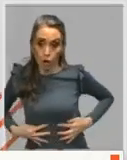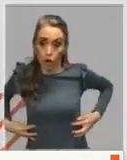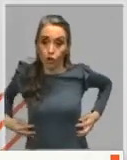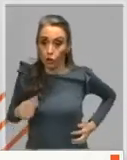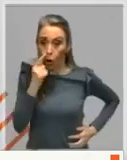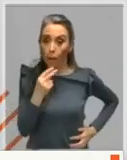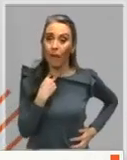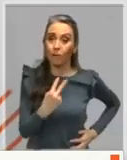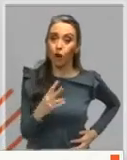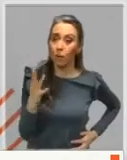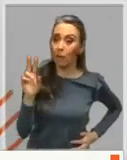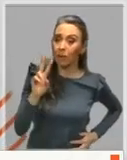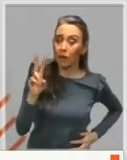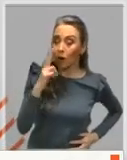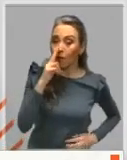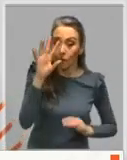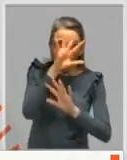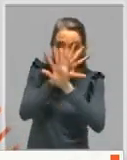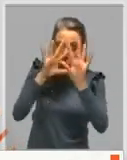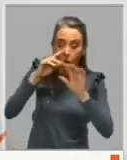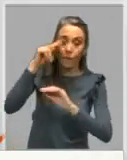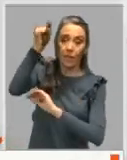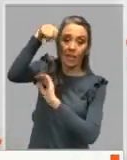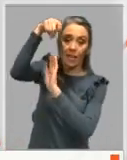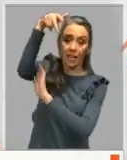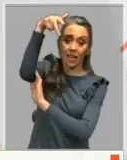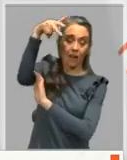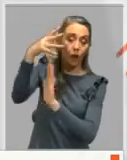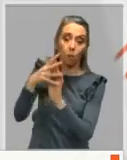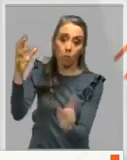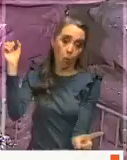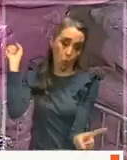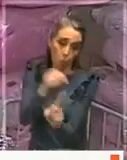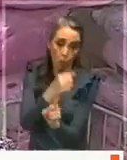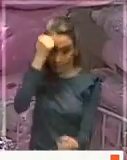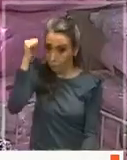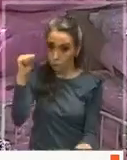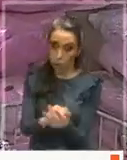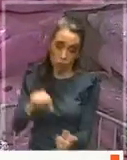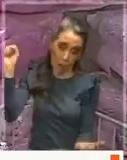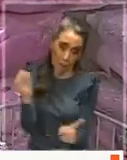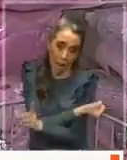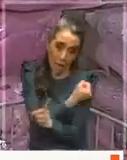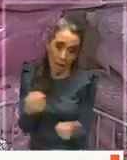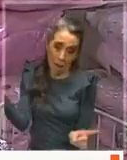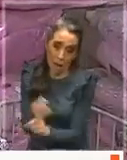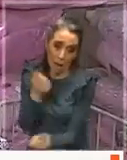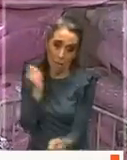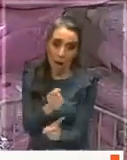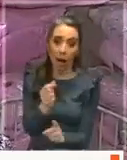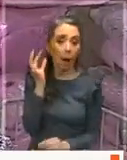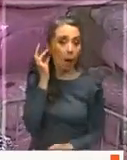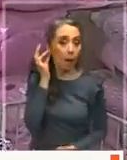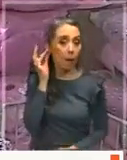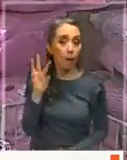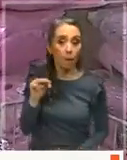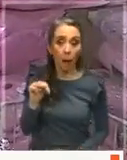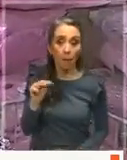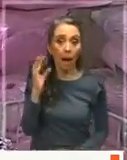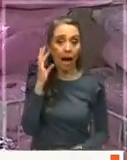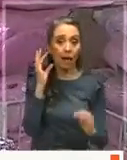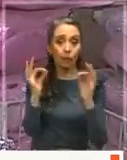no se aprecia muy bien porque está borroso, pero demasiado, demasiado, la golpearon demasiado duro. Llegó la mamá de la niña,